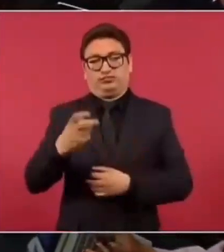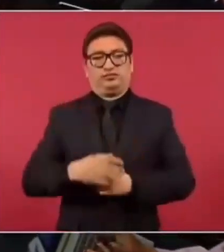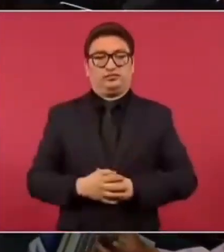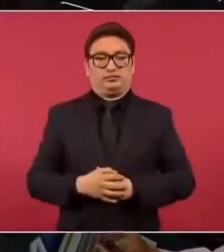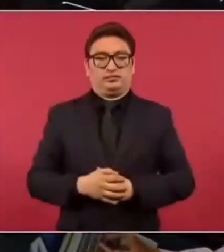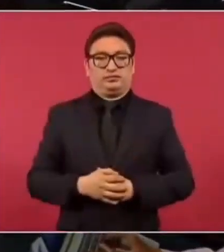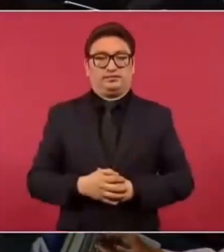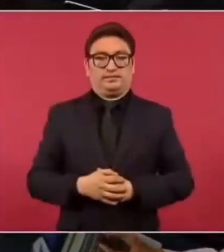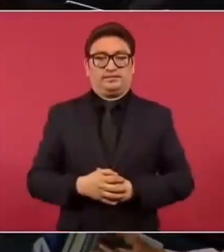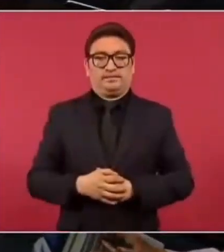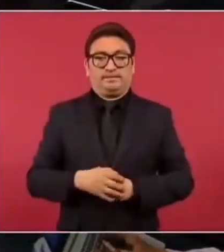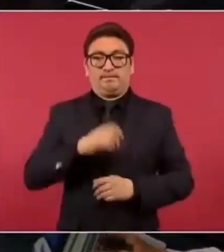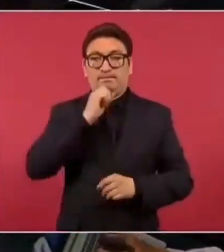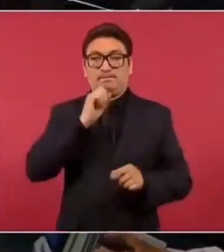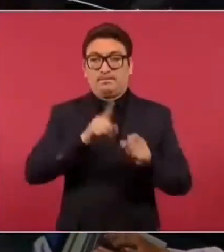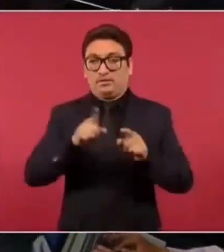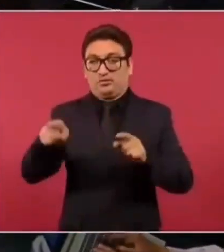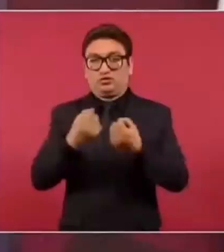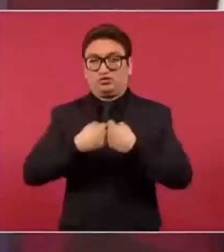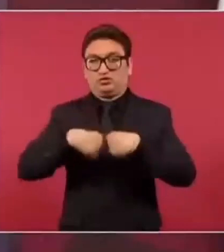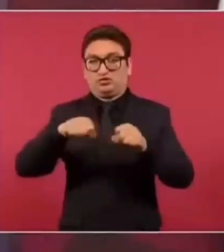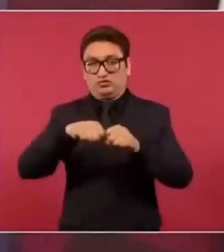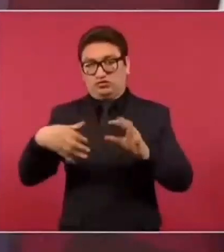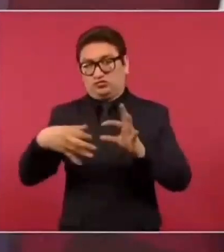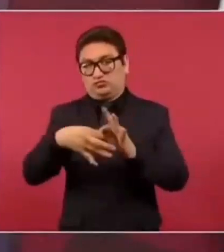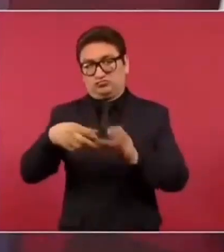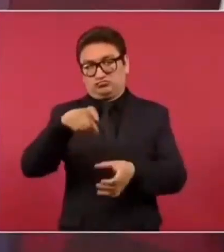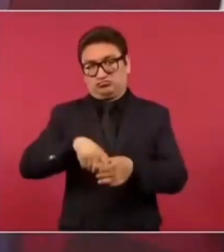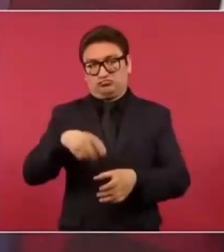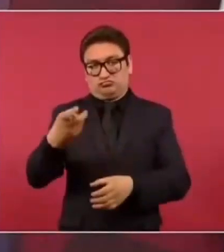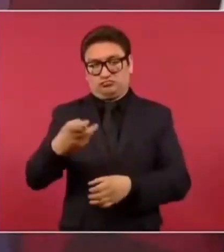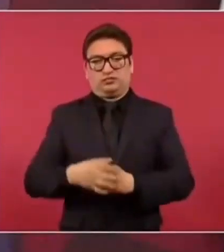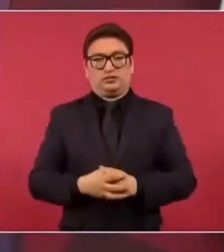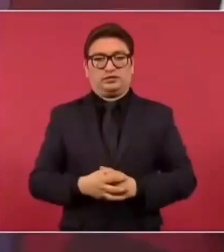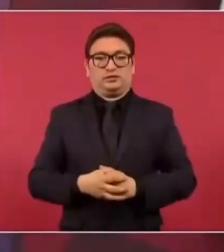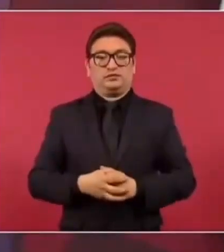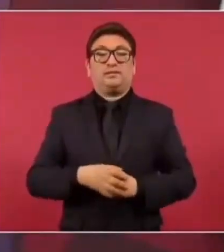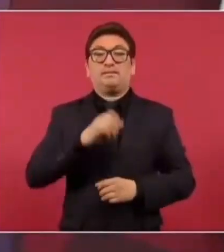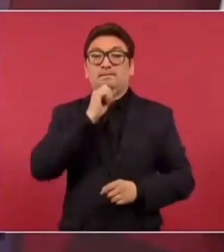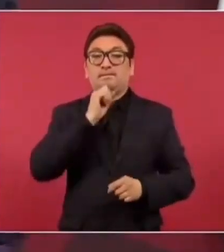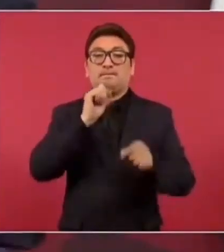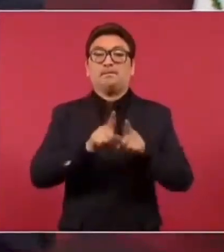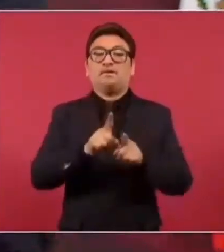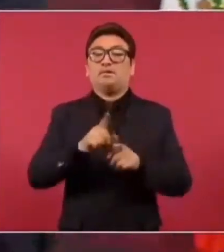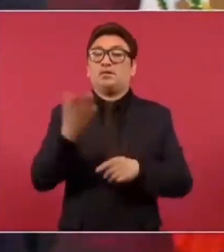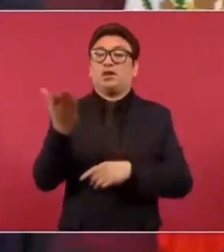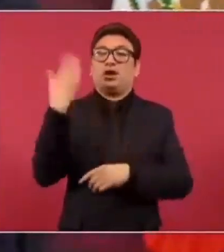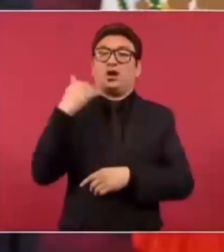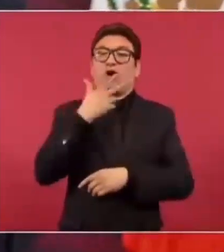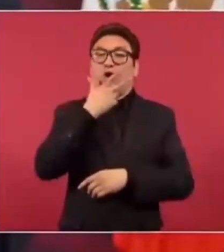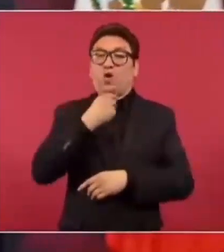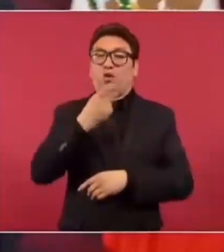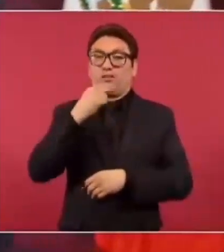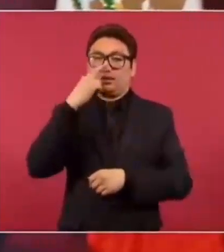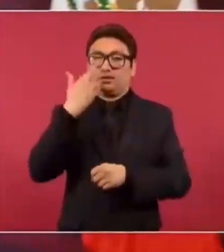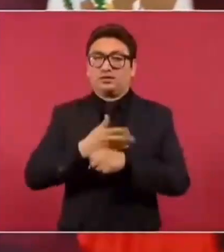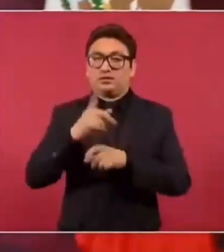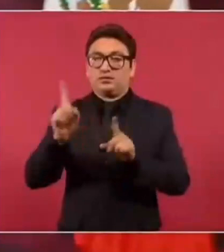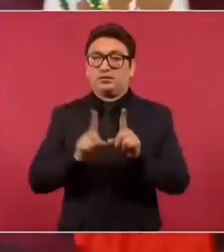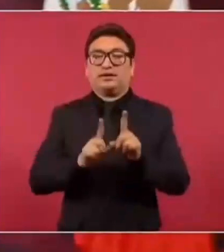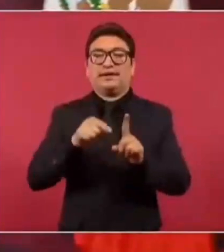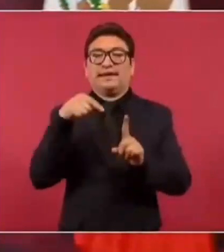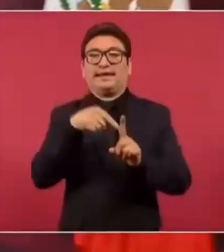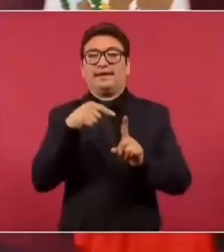en una sociedad, o estuvo, el asesor principal de Carlos